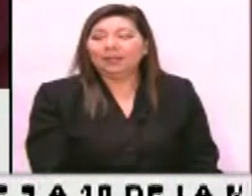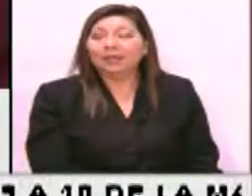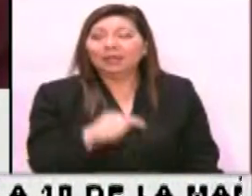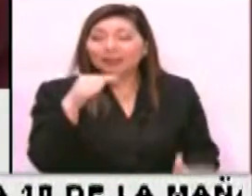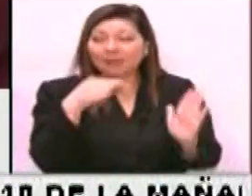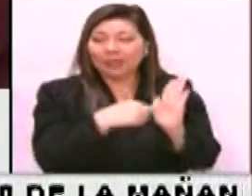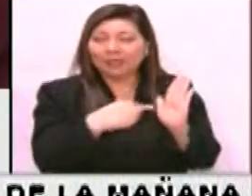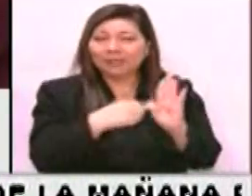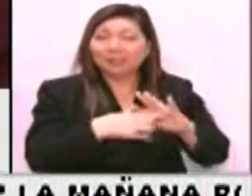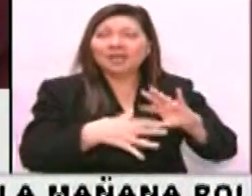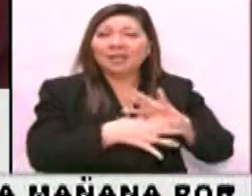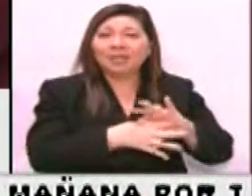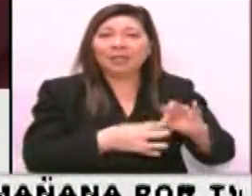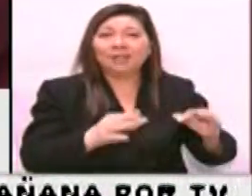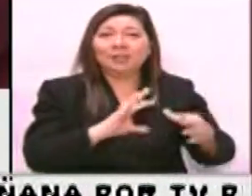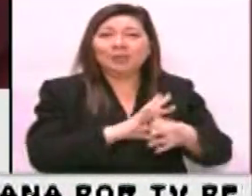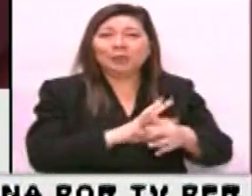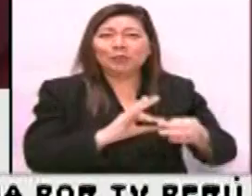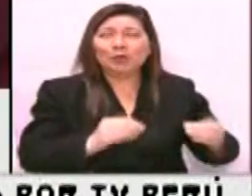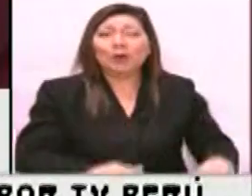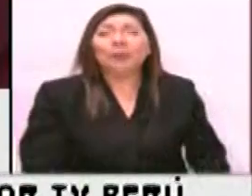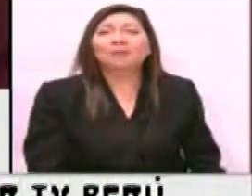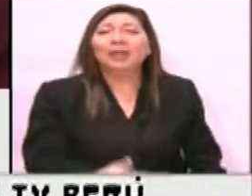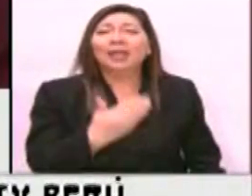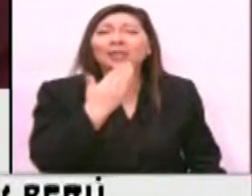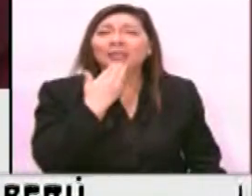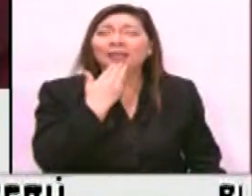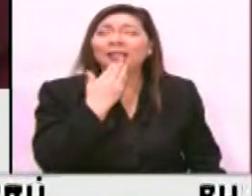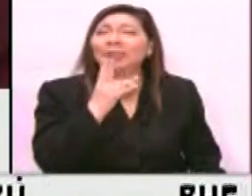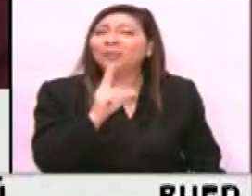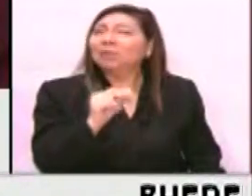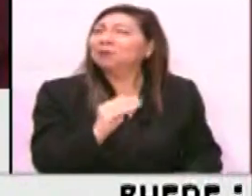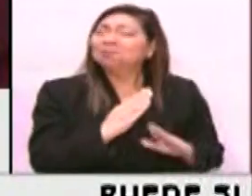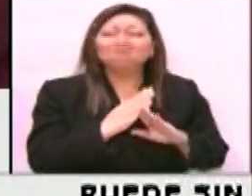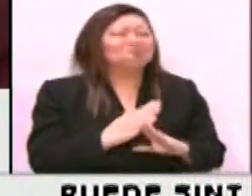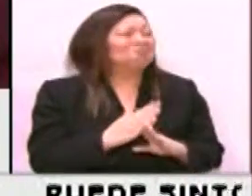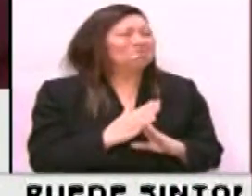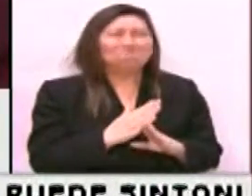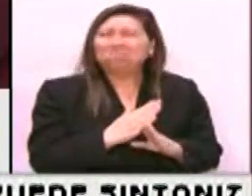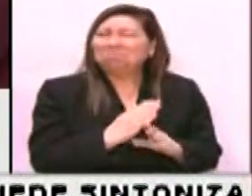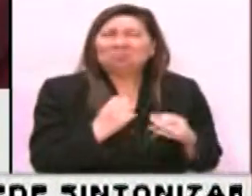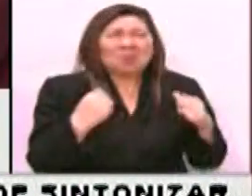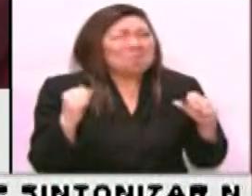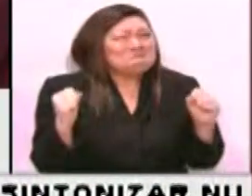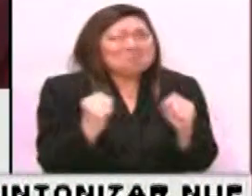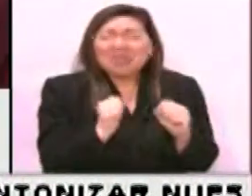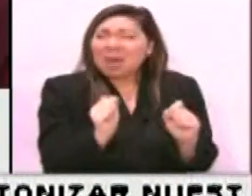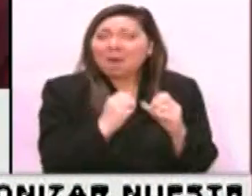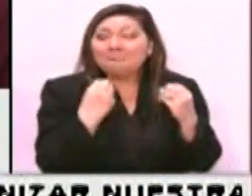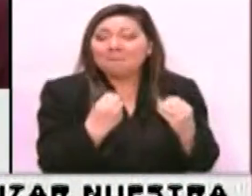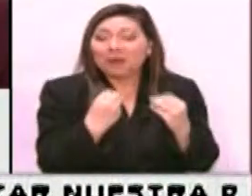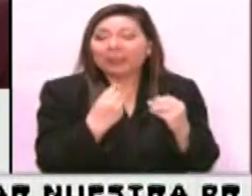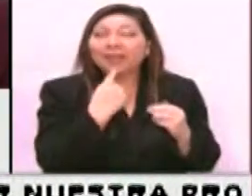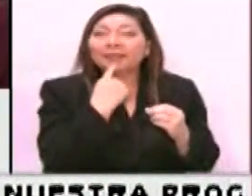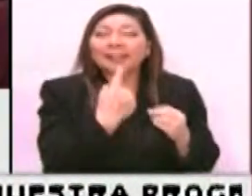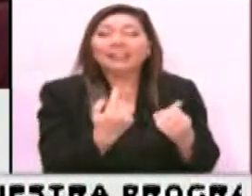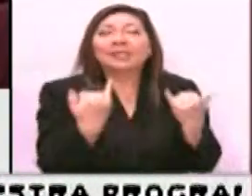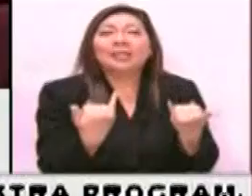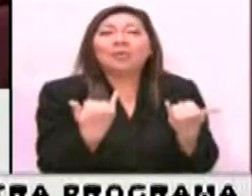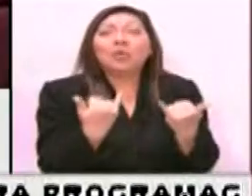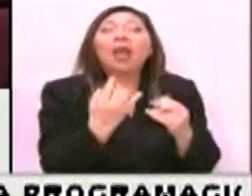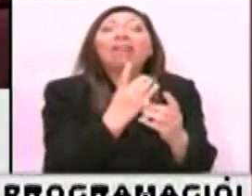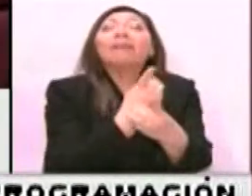Esta es la historia de quienes no nos dejamos arredrar porque se decía que ahí había